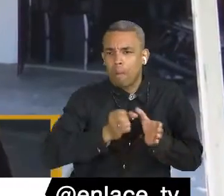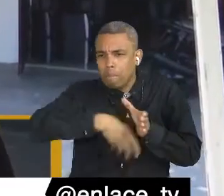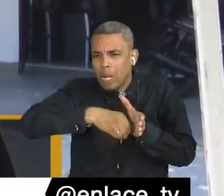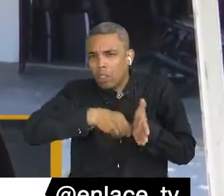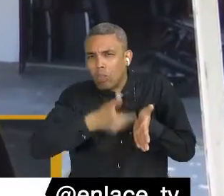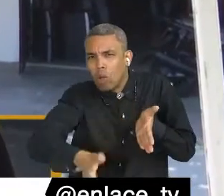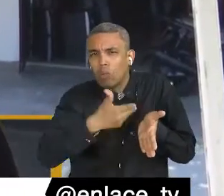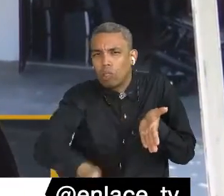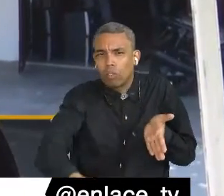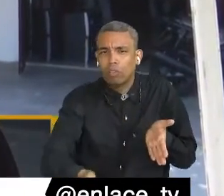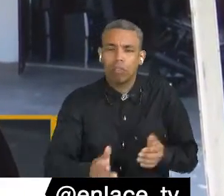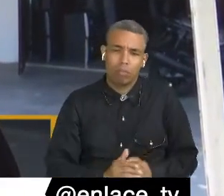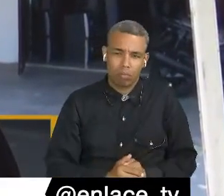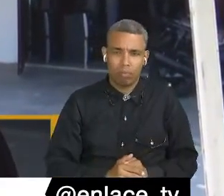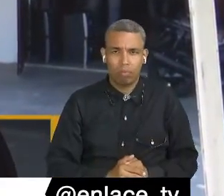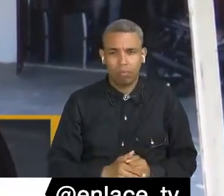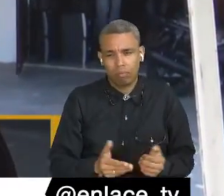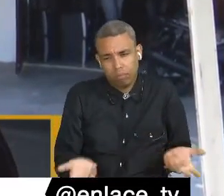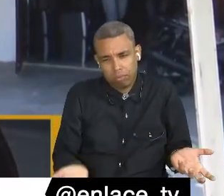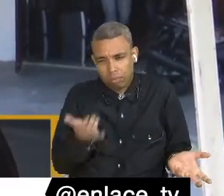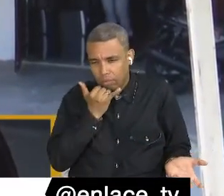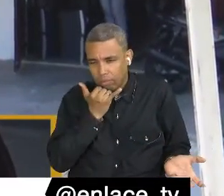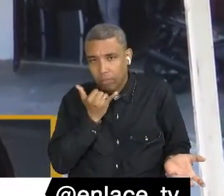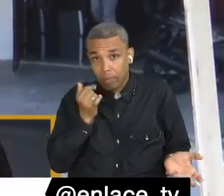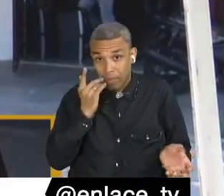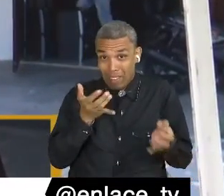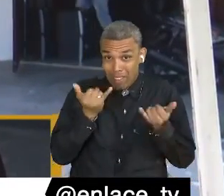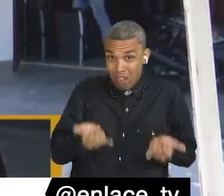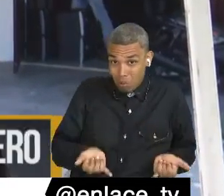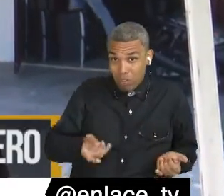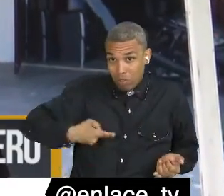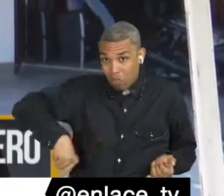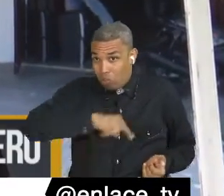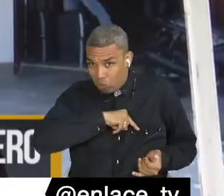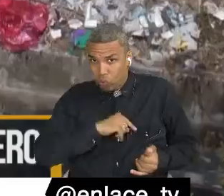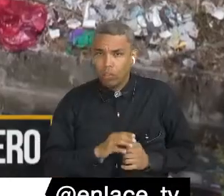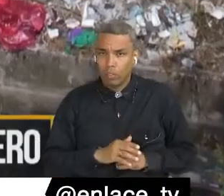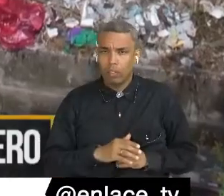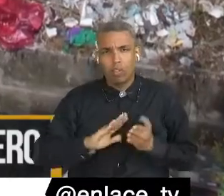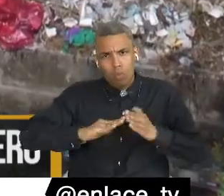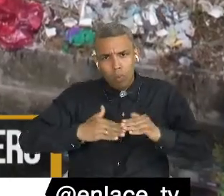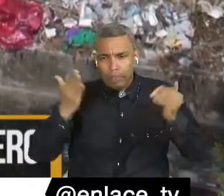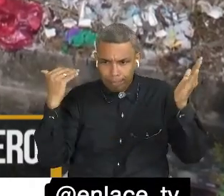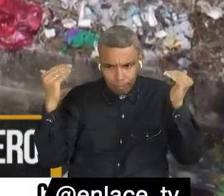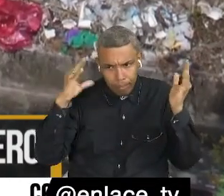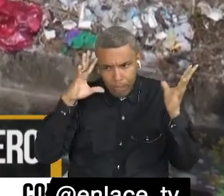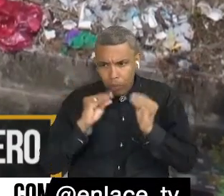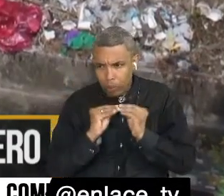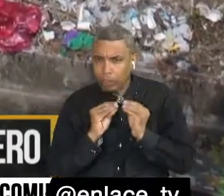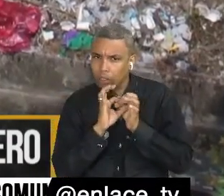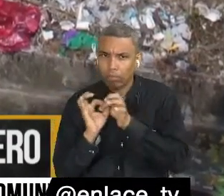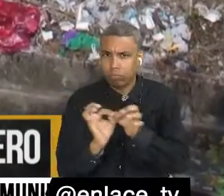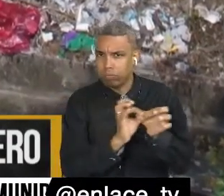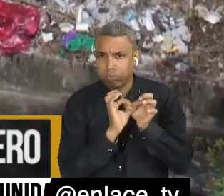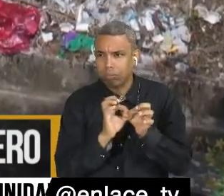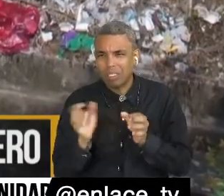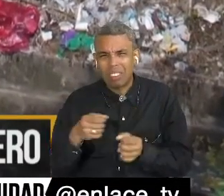Nosotros en estos días vamos a comenzar a hacer una campaña para ver si hacemos una limpieza aquí y